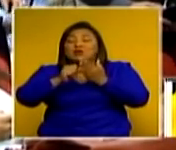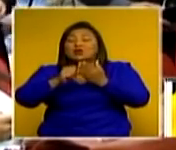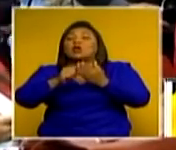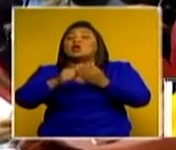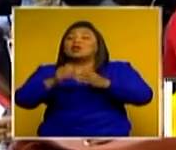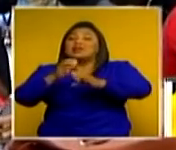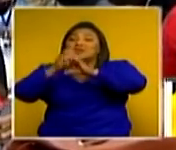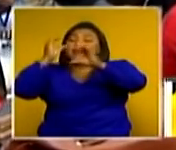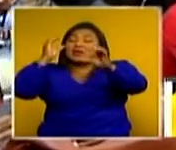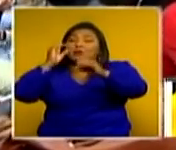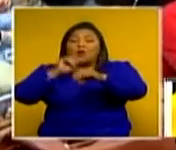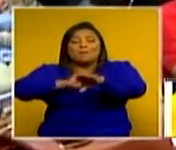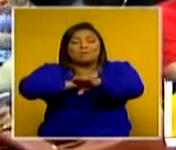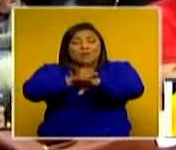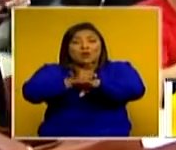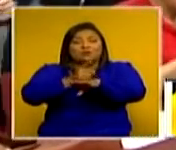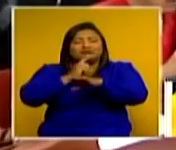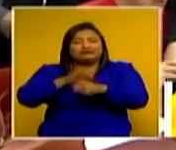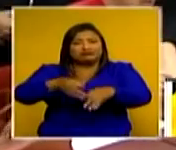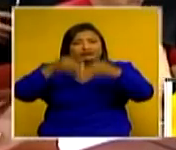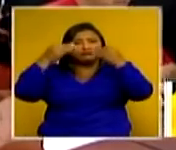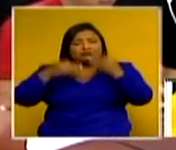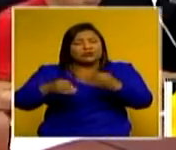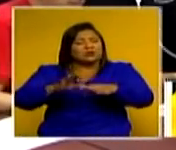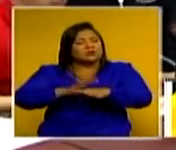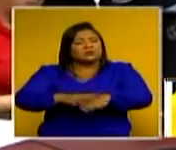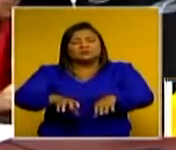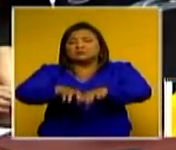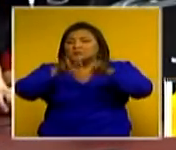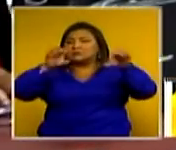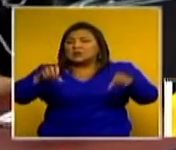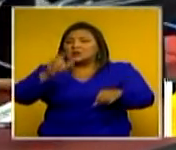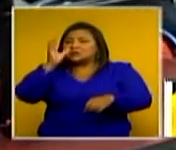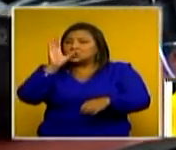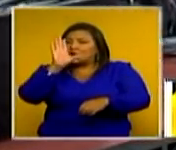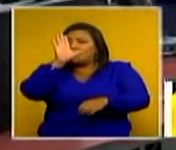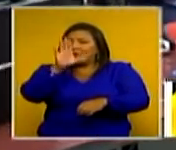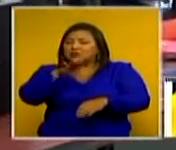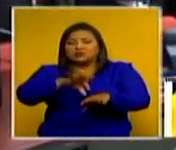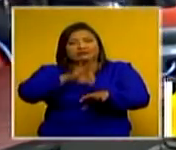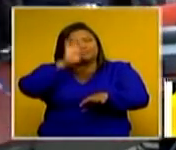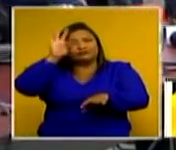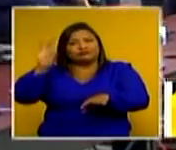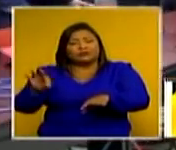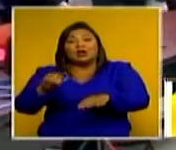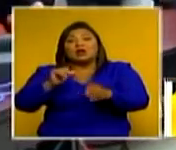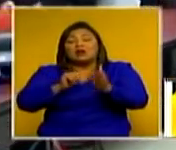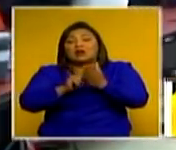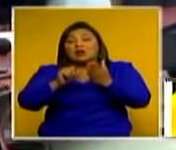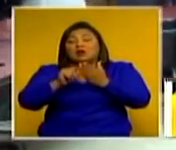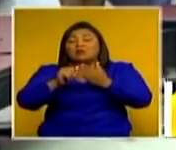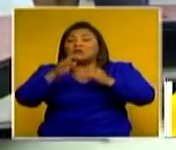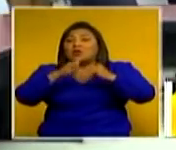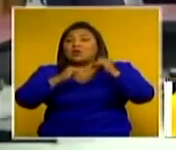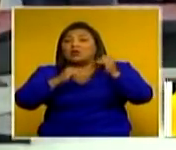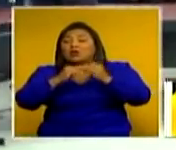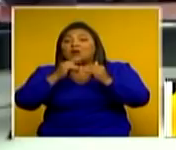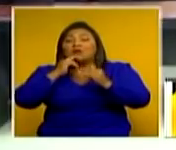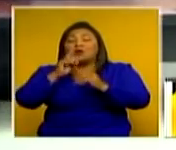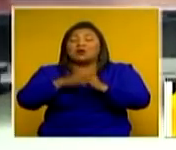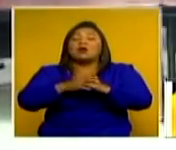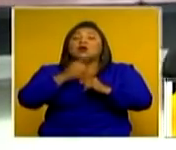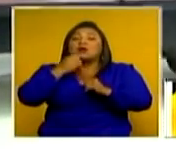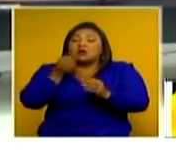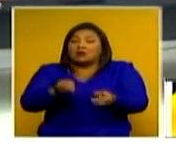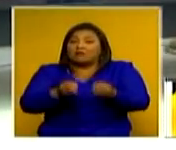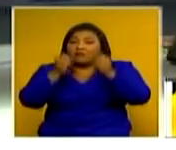hace pocos minutos se confirmó la separación de cinco uniformados más asimismo el ministro de obras públicas oris palacios confirmó